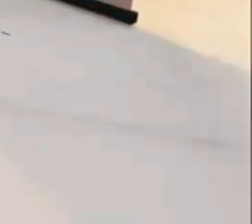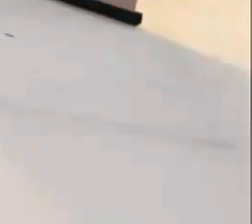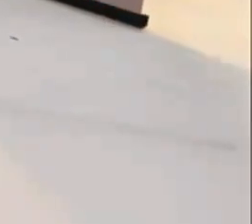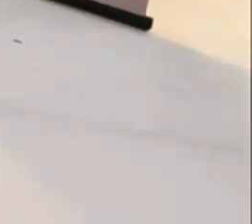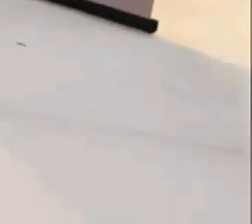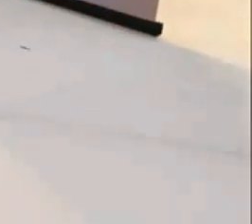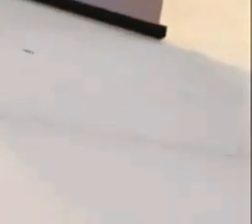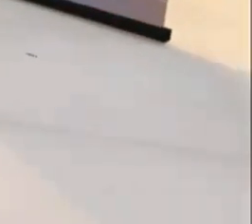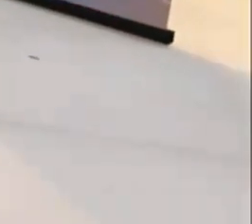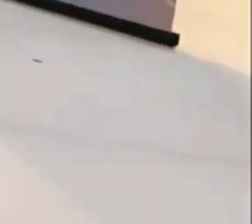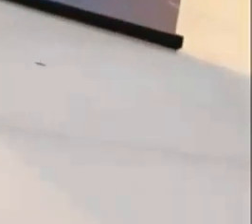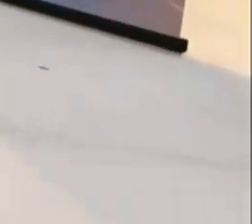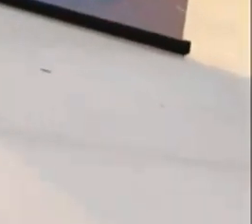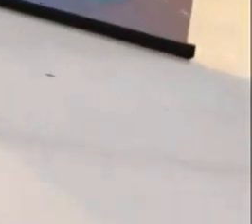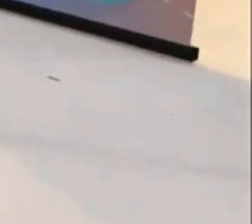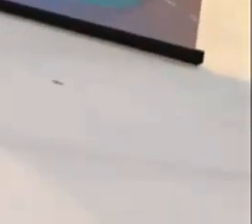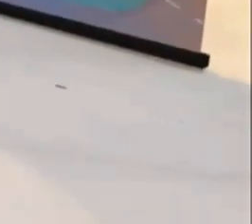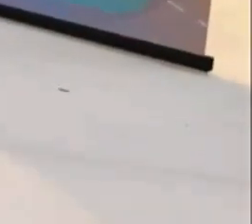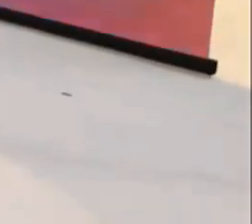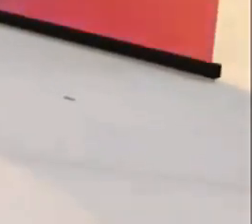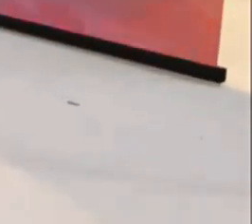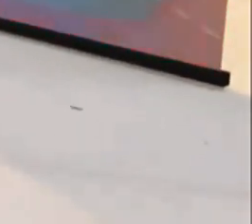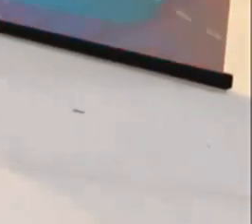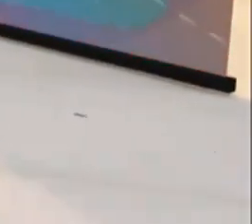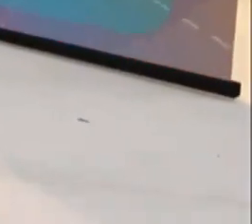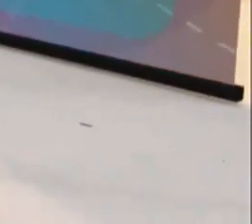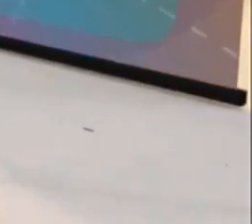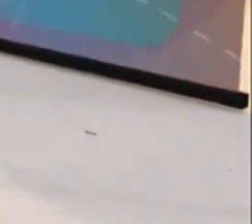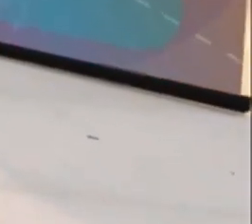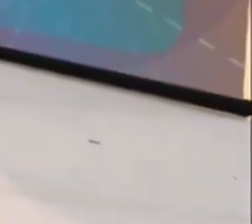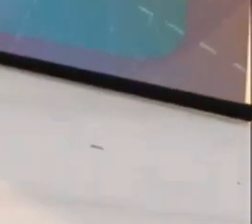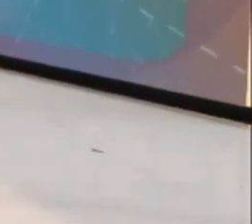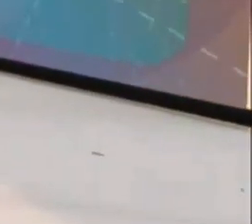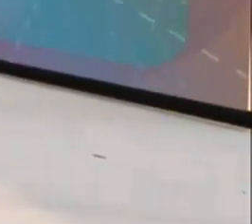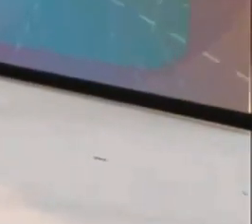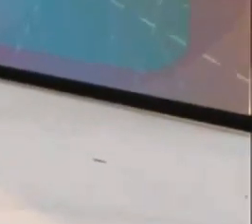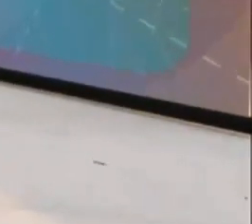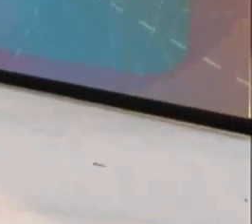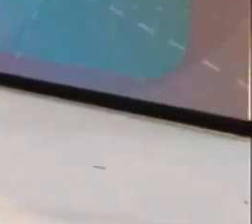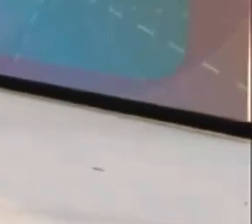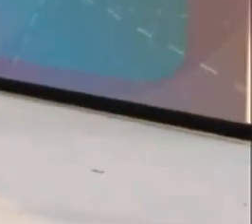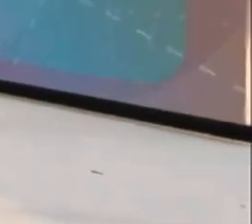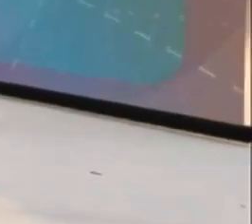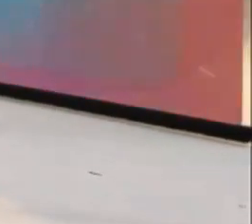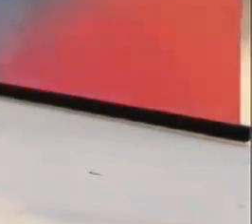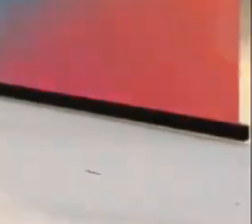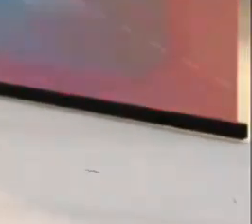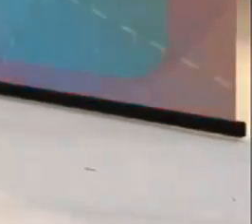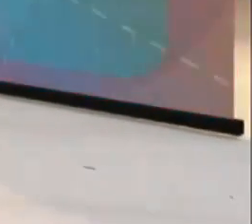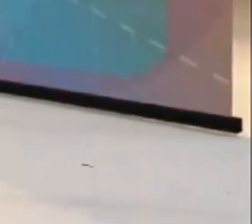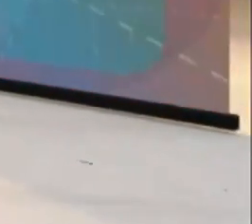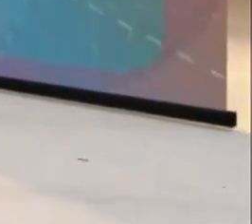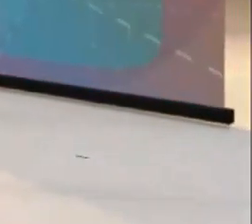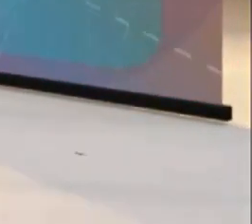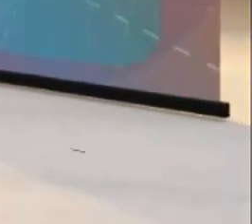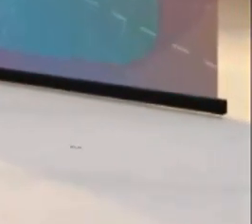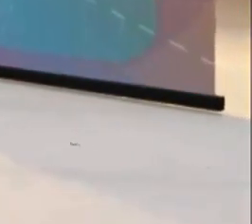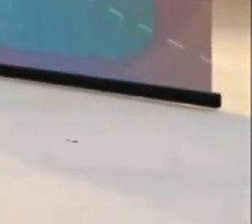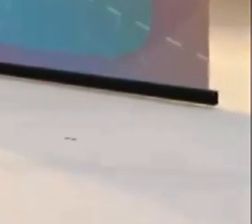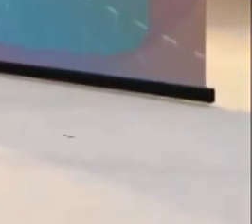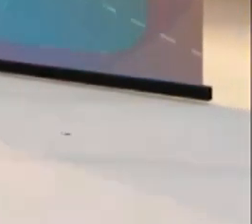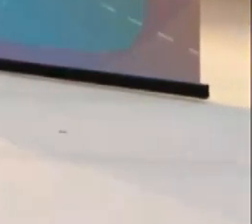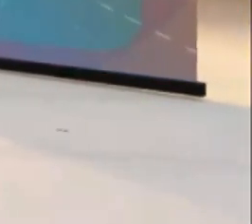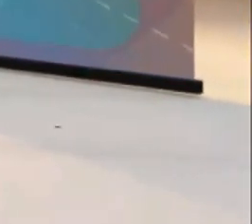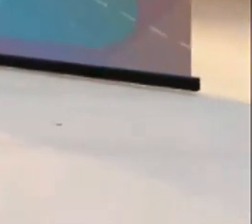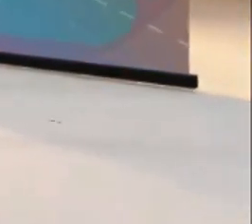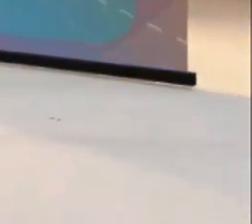muy contentas de iniciar esta nueva temporada de Visión Periférica 2020. Esta semana tenemos un extraordinario